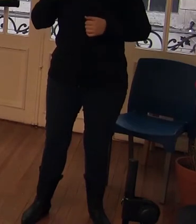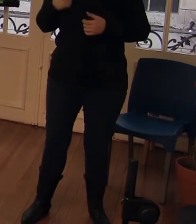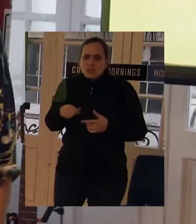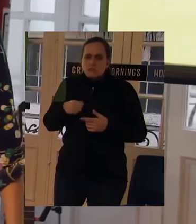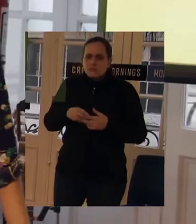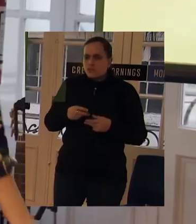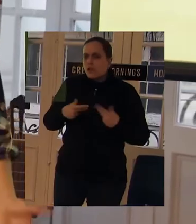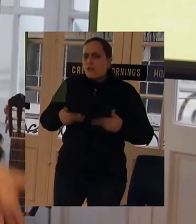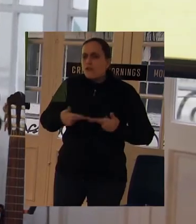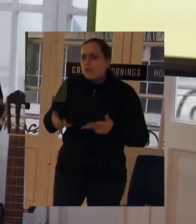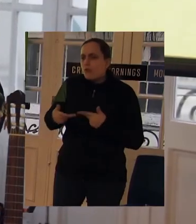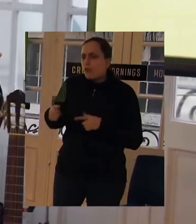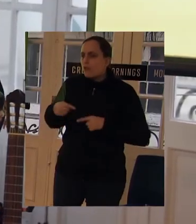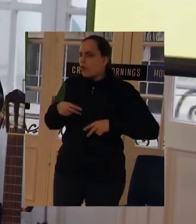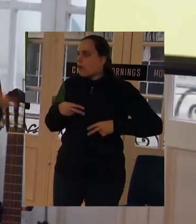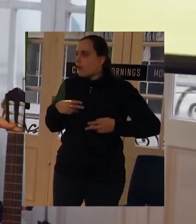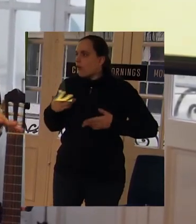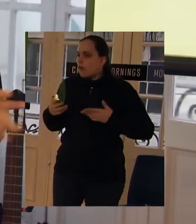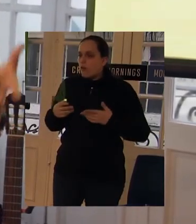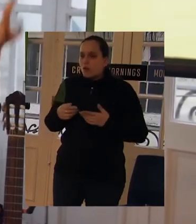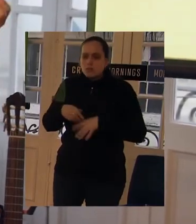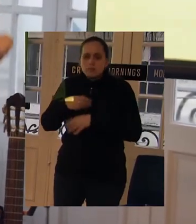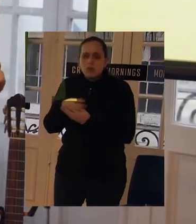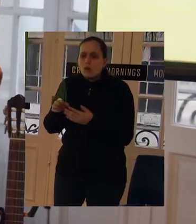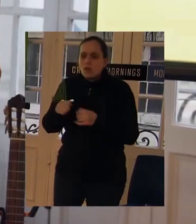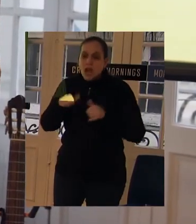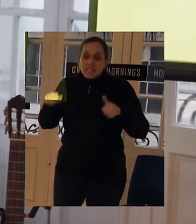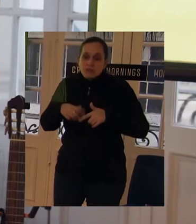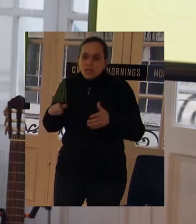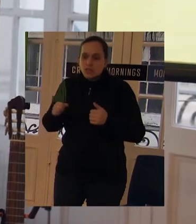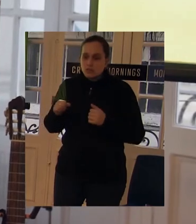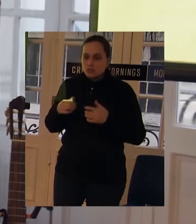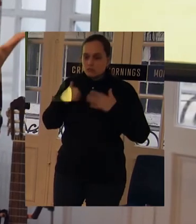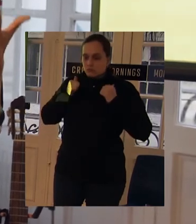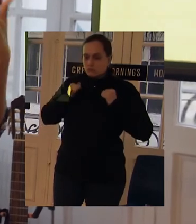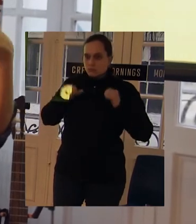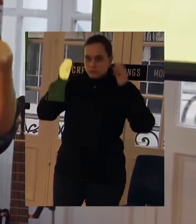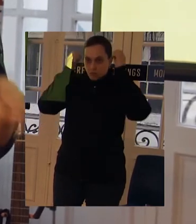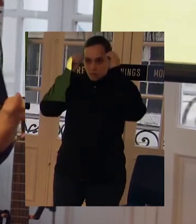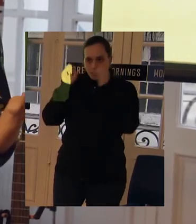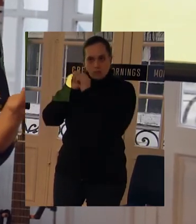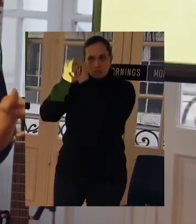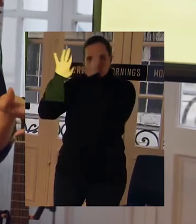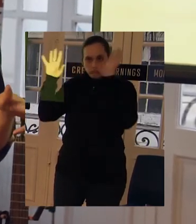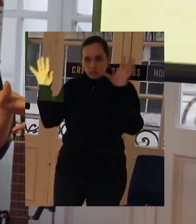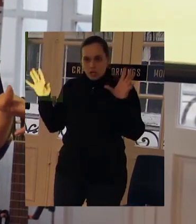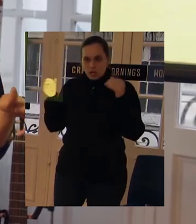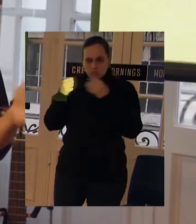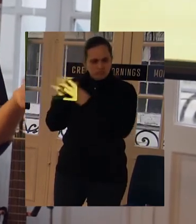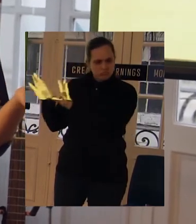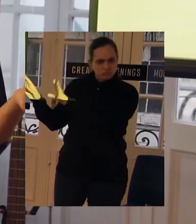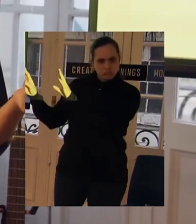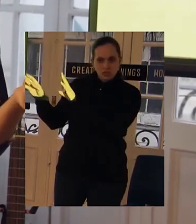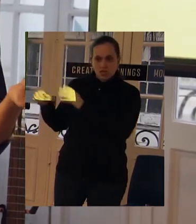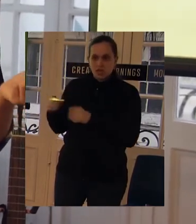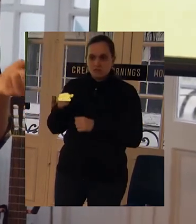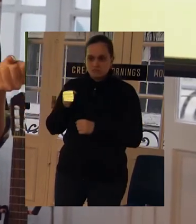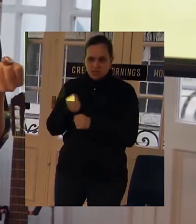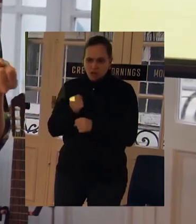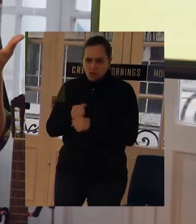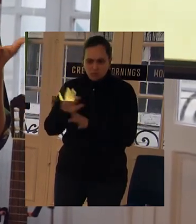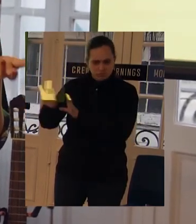sea, me voy a hacer algo que despeje mi mente para poder volver al proceso con más